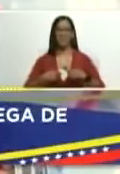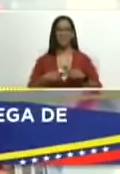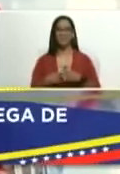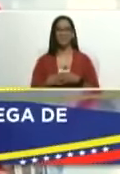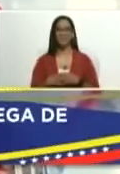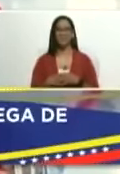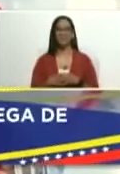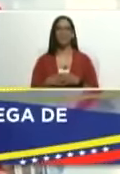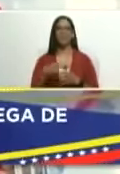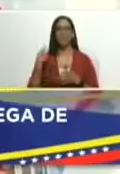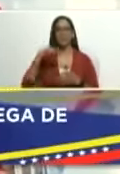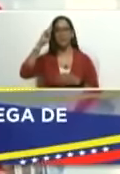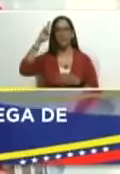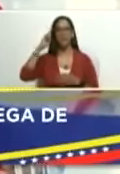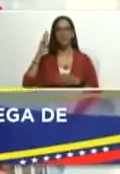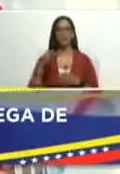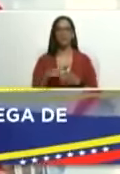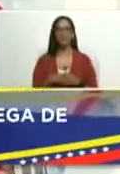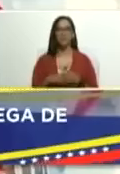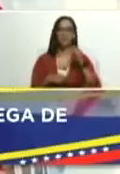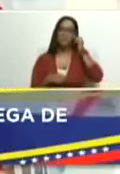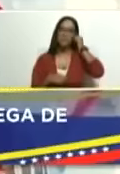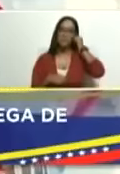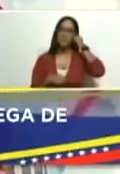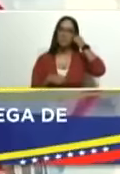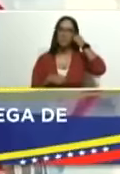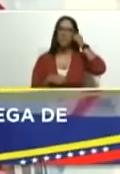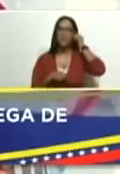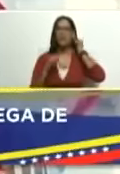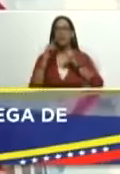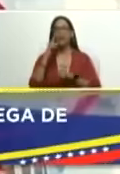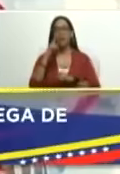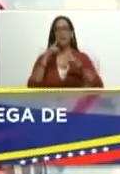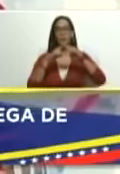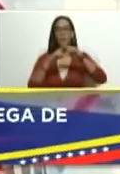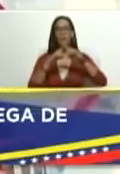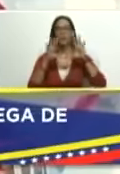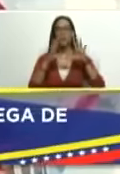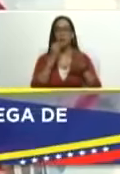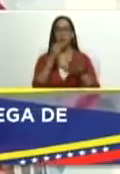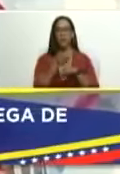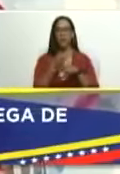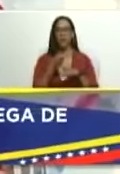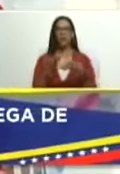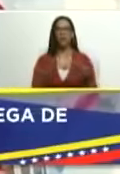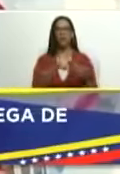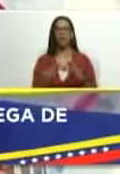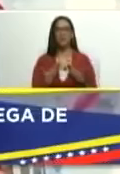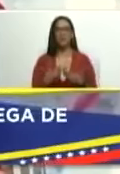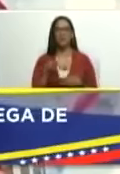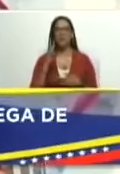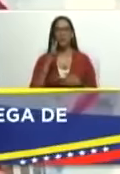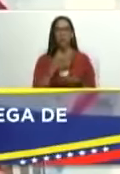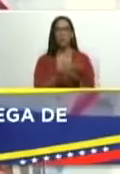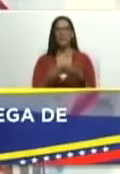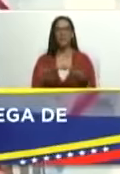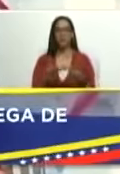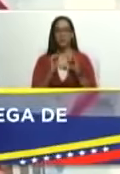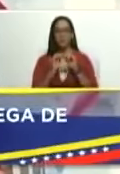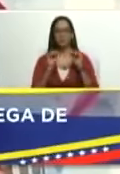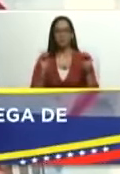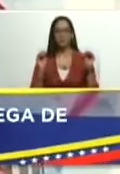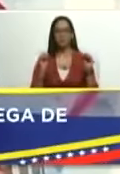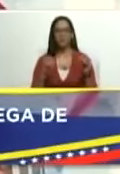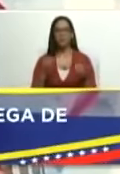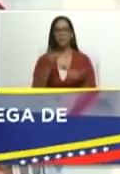Tiene razón Suárez. En el 1x10 del buen gobierno han llegado 2 millones de reportes. Estamos cerca